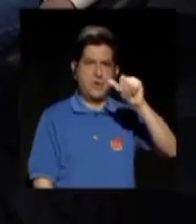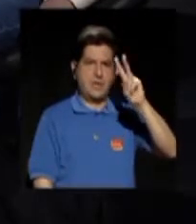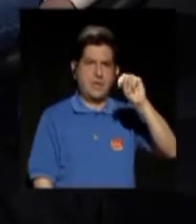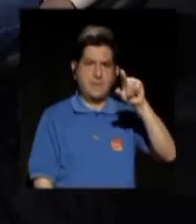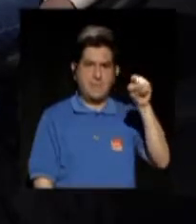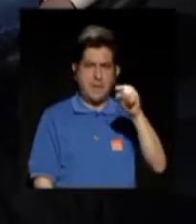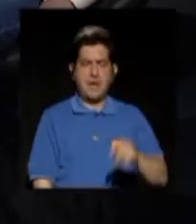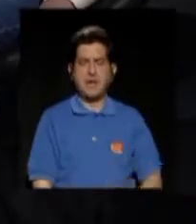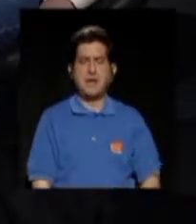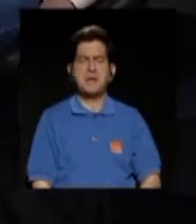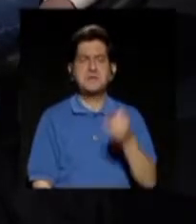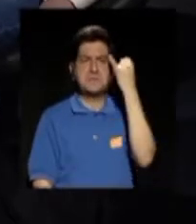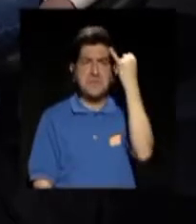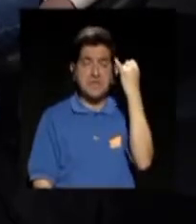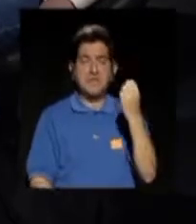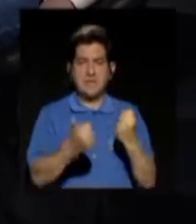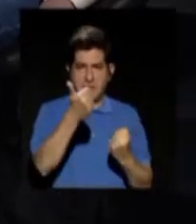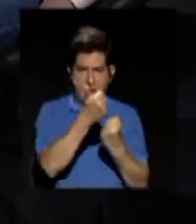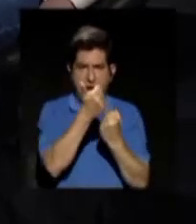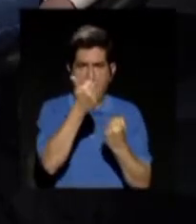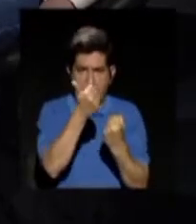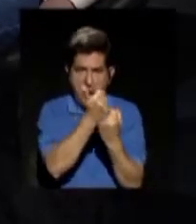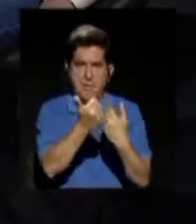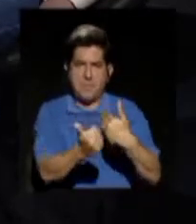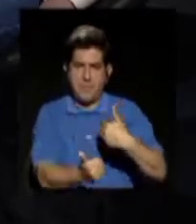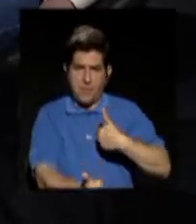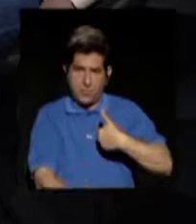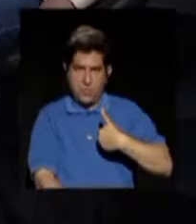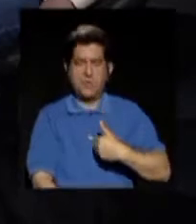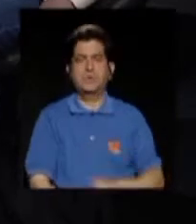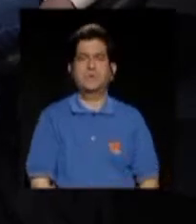apoyo o con el apoyo de los